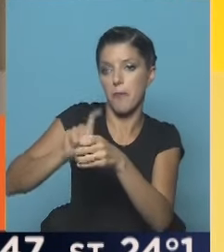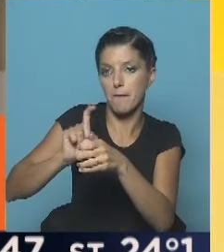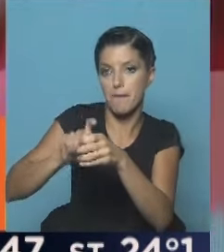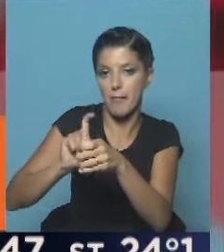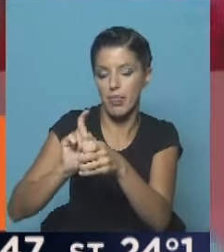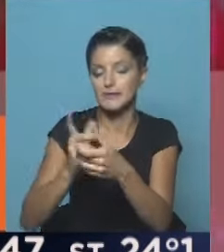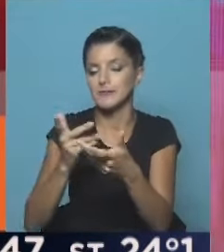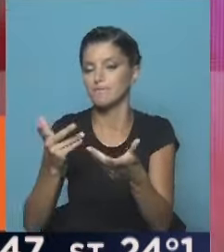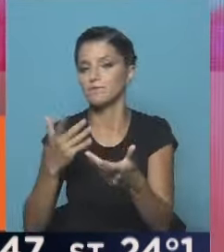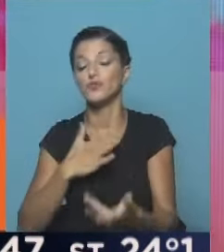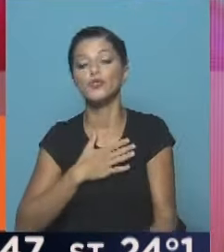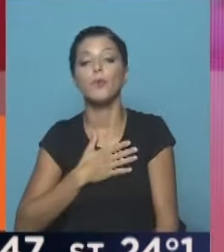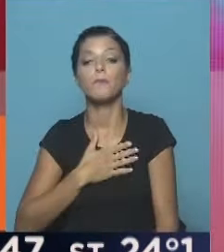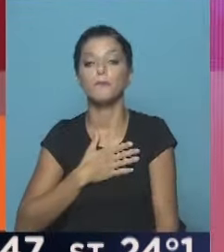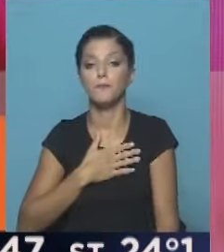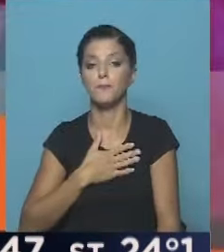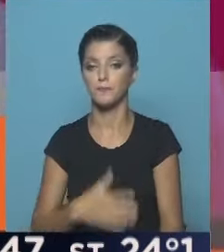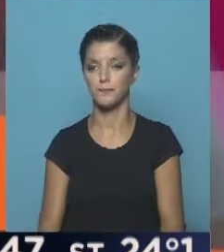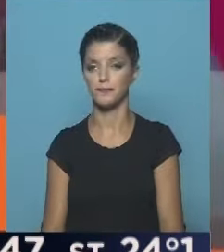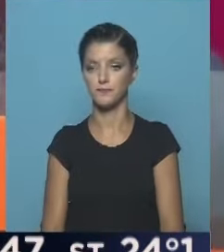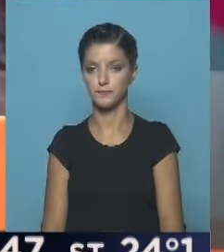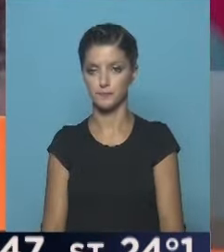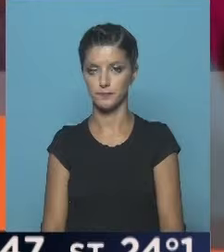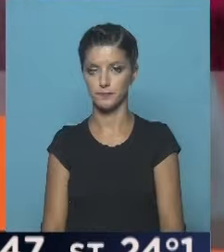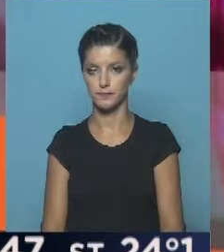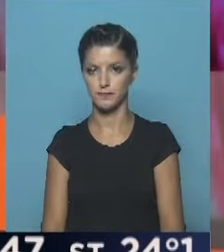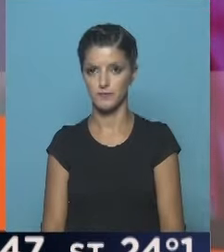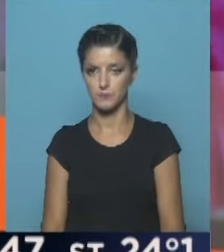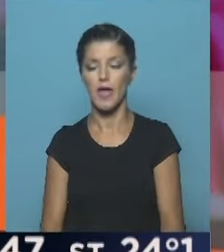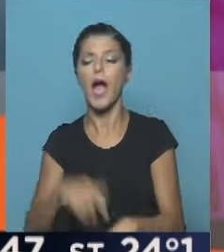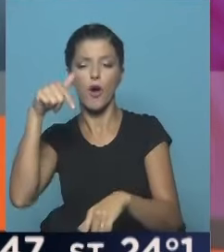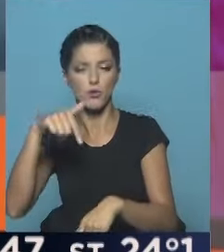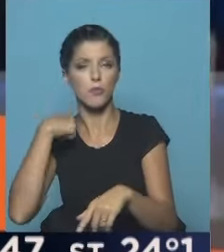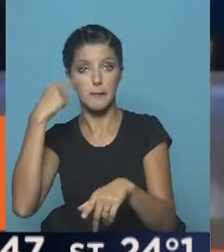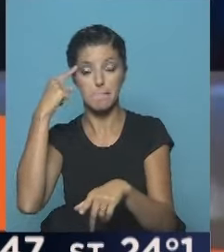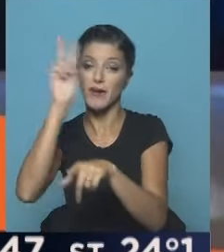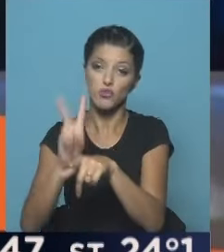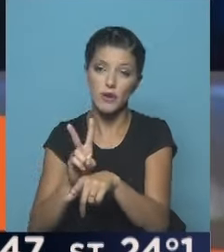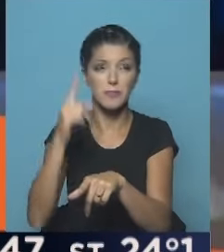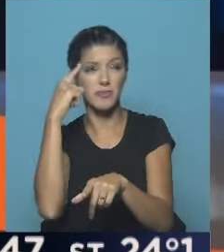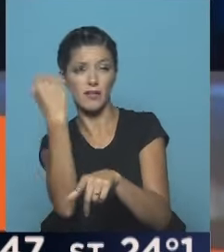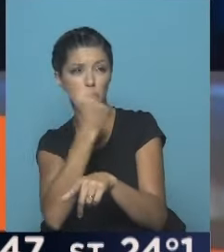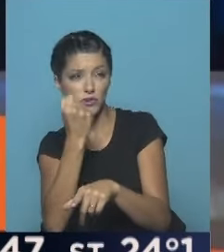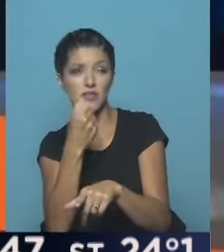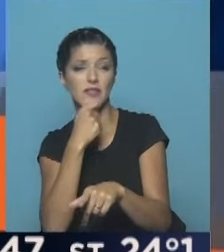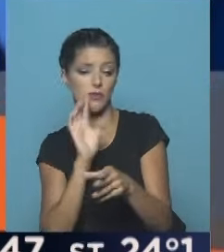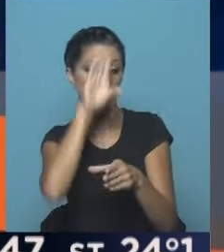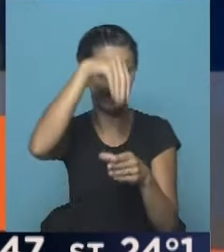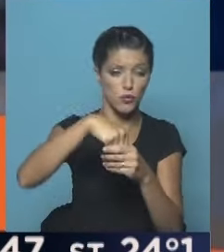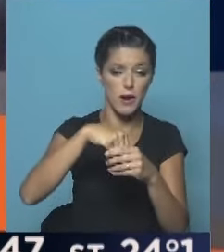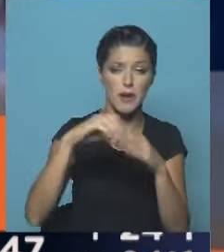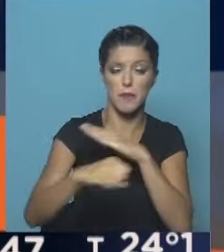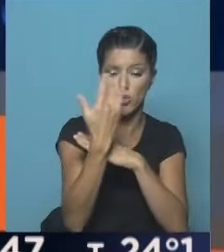yo no sé qué importancia representa para Venezuela en este momento permanecer o no permanecer en Mercosur.